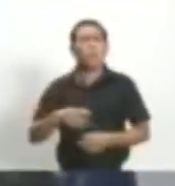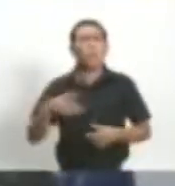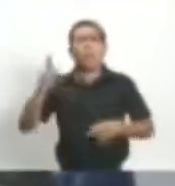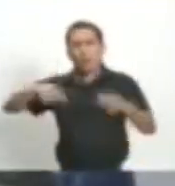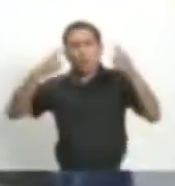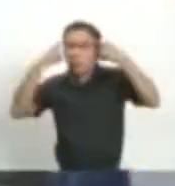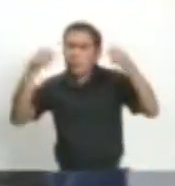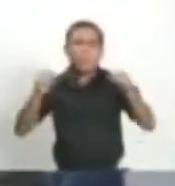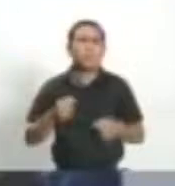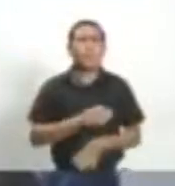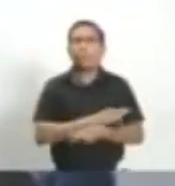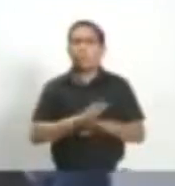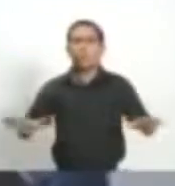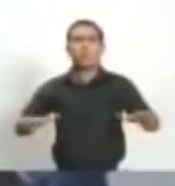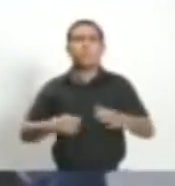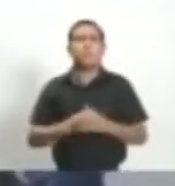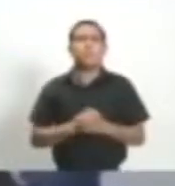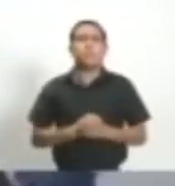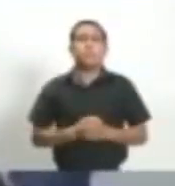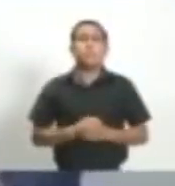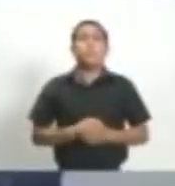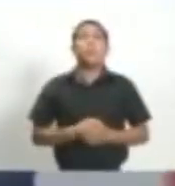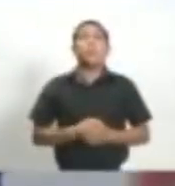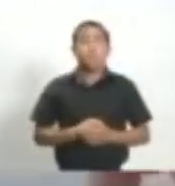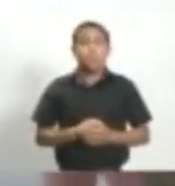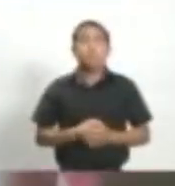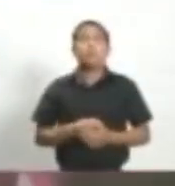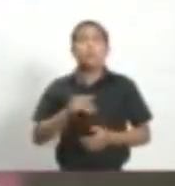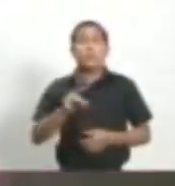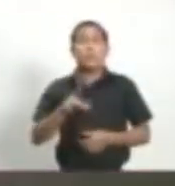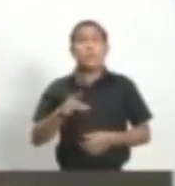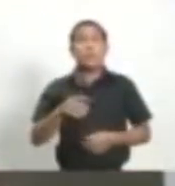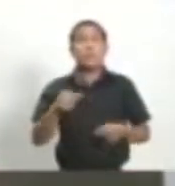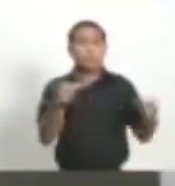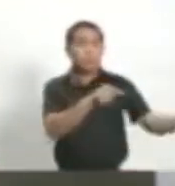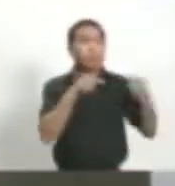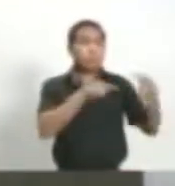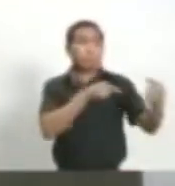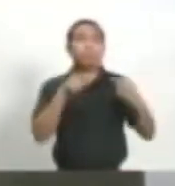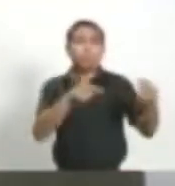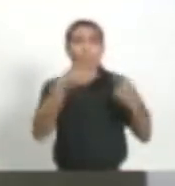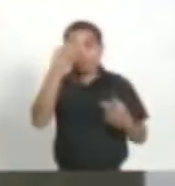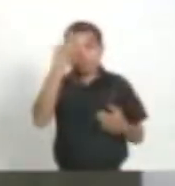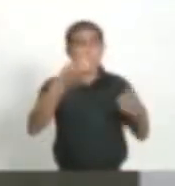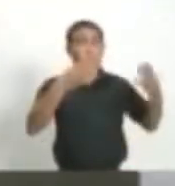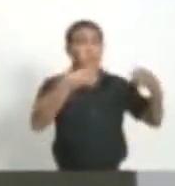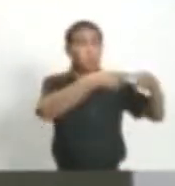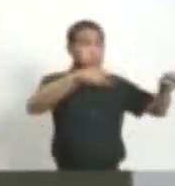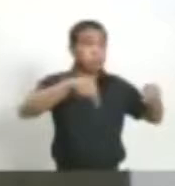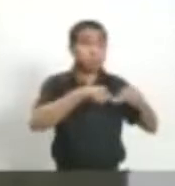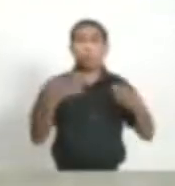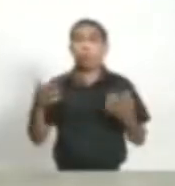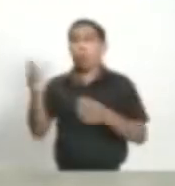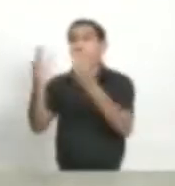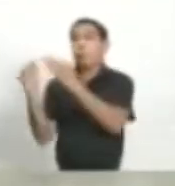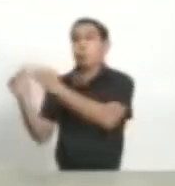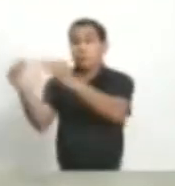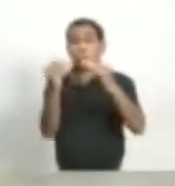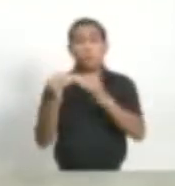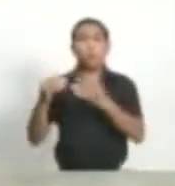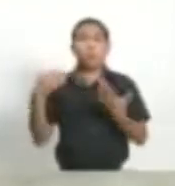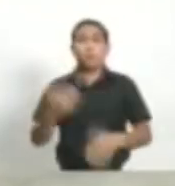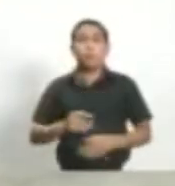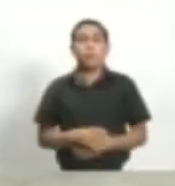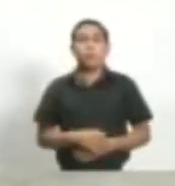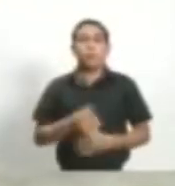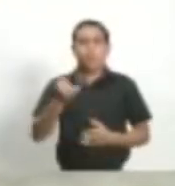desesperada. En el último año, cerca de 15 emergencias y pedreas se registraron en el edificio ubicado en plena zona residencial de la capital. La